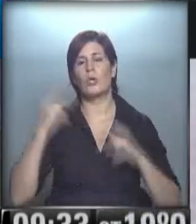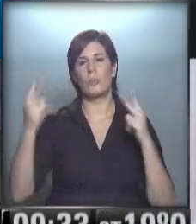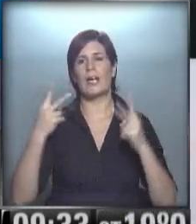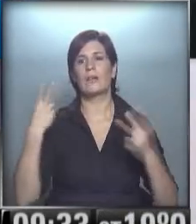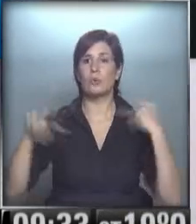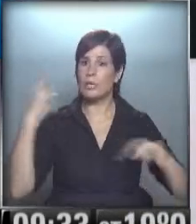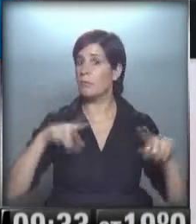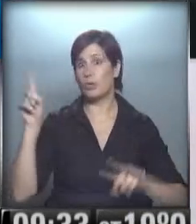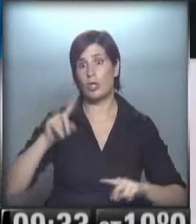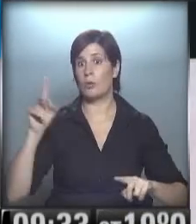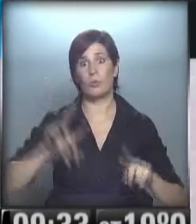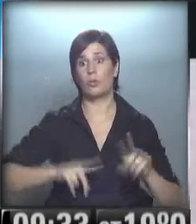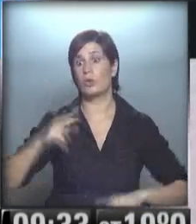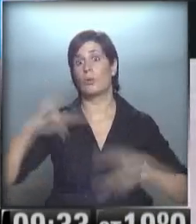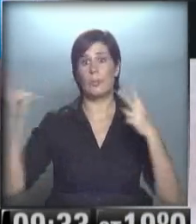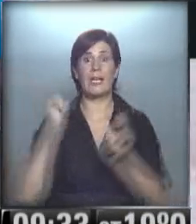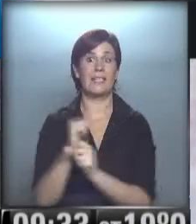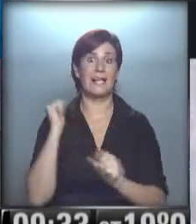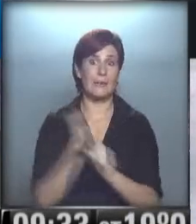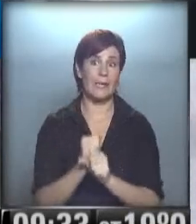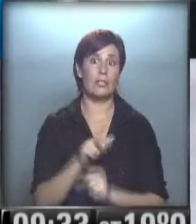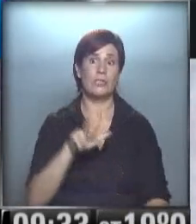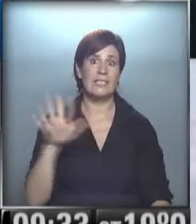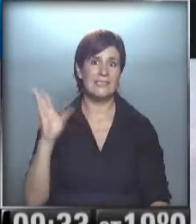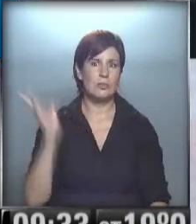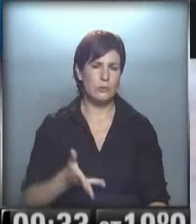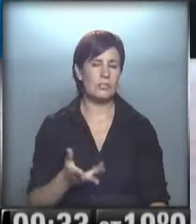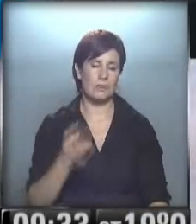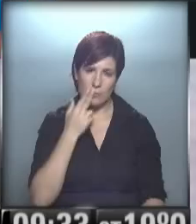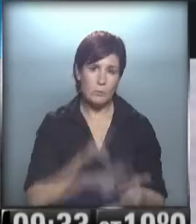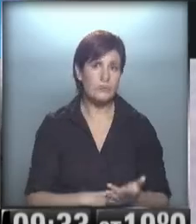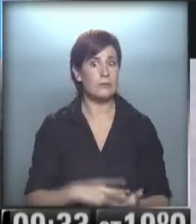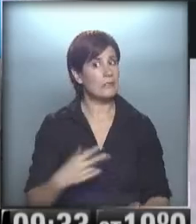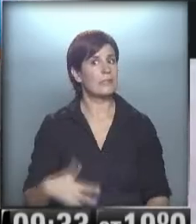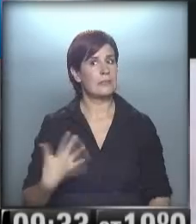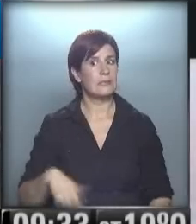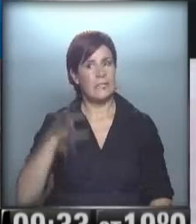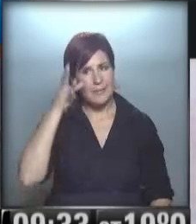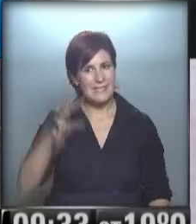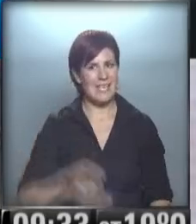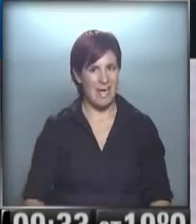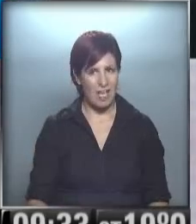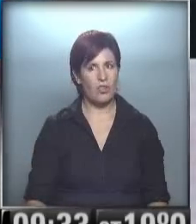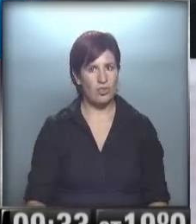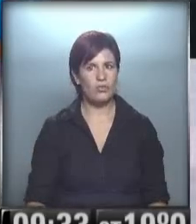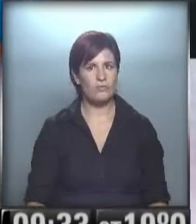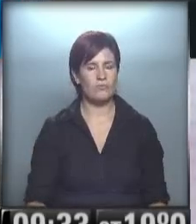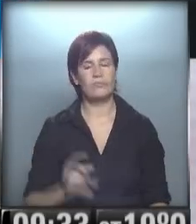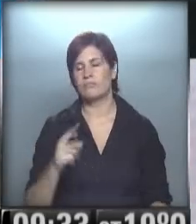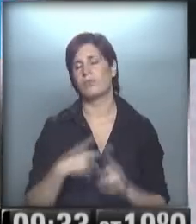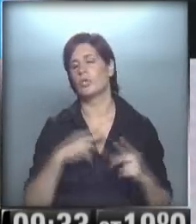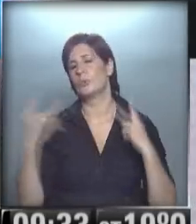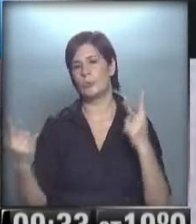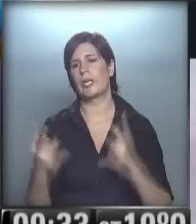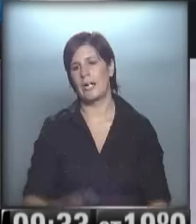también hay viajes y es una carga quizás demasiado fuerte para aquel que tien que comprar dólares con un motivo de viaje